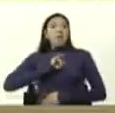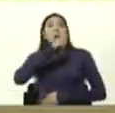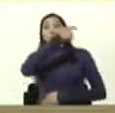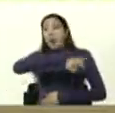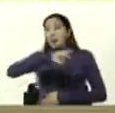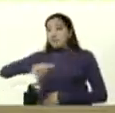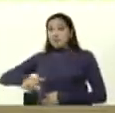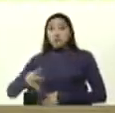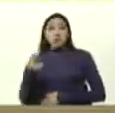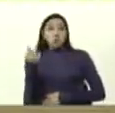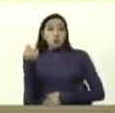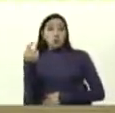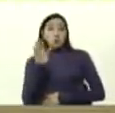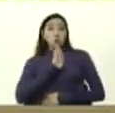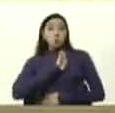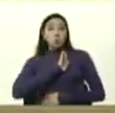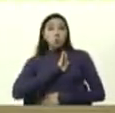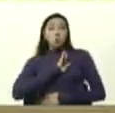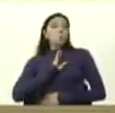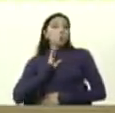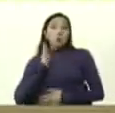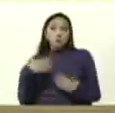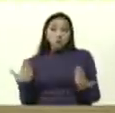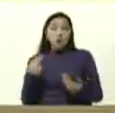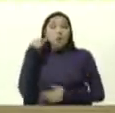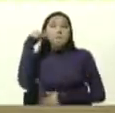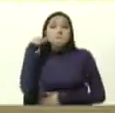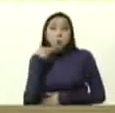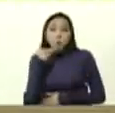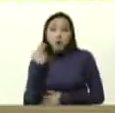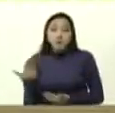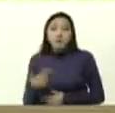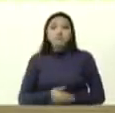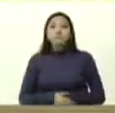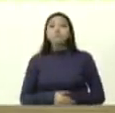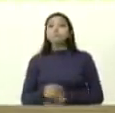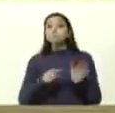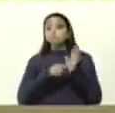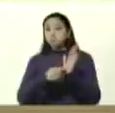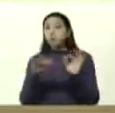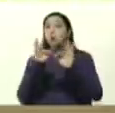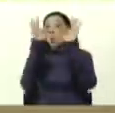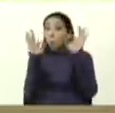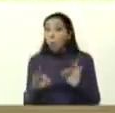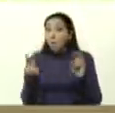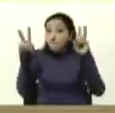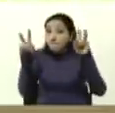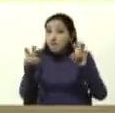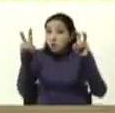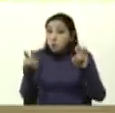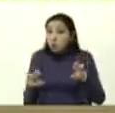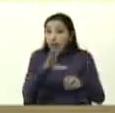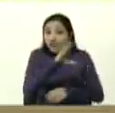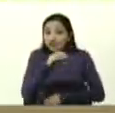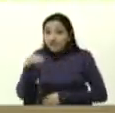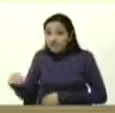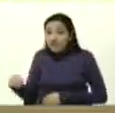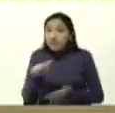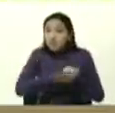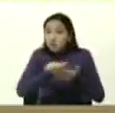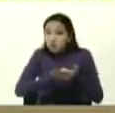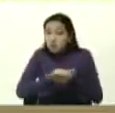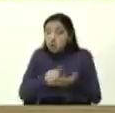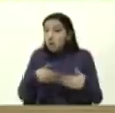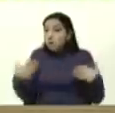venezolano con su moneda nacional, que es el bolívar. Así que esta nueva expresión monetaria, la supresión de los 6 ceros,